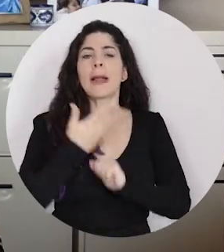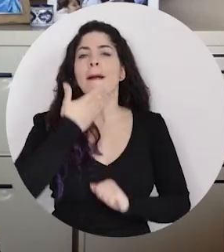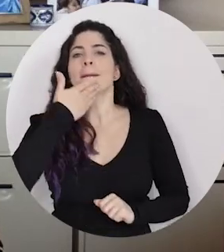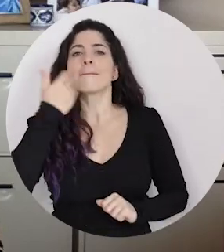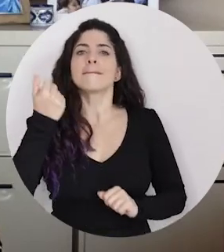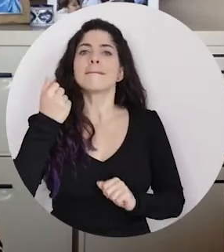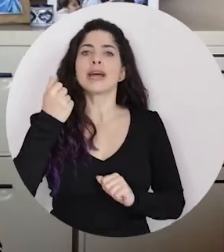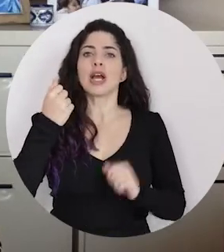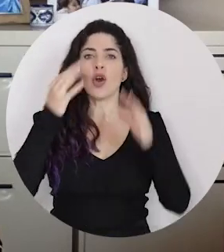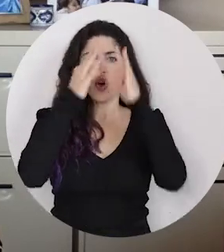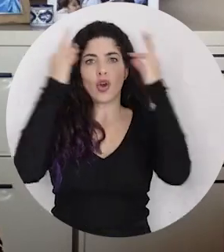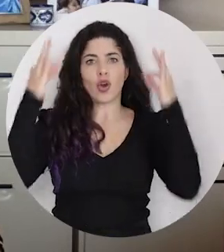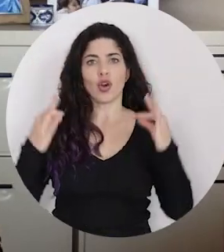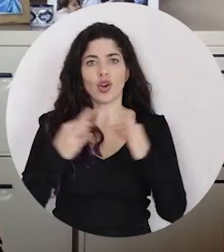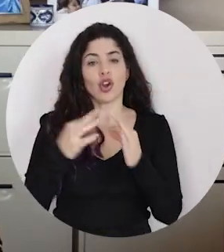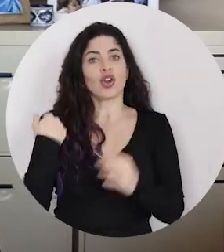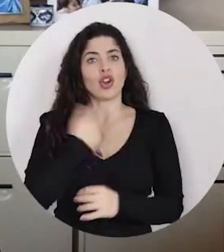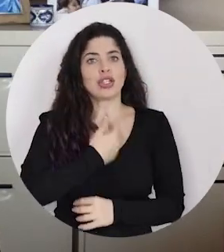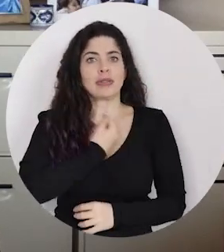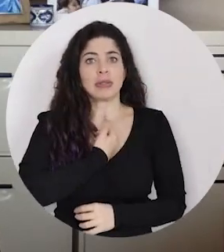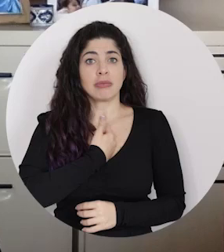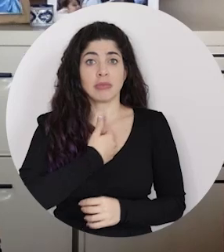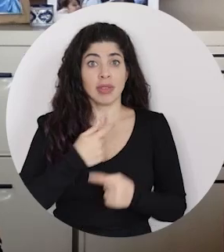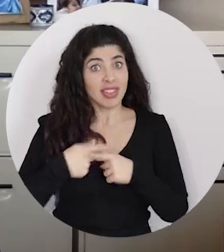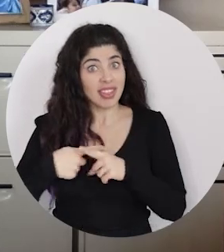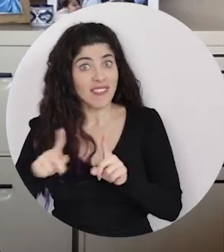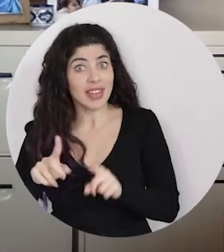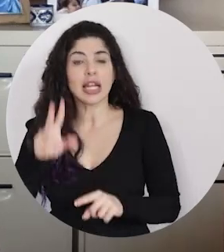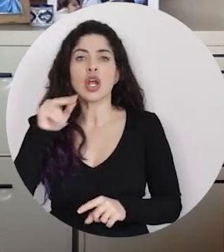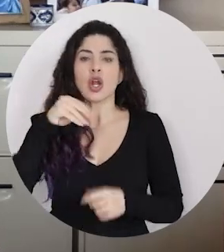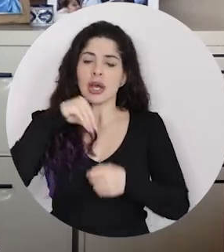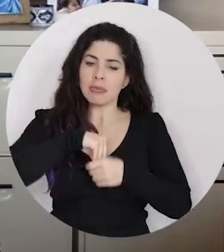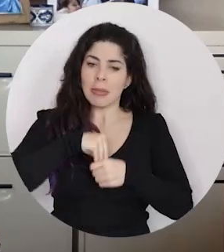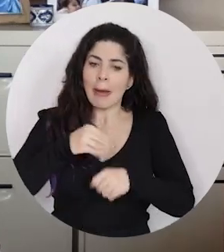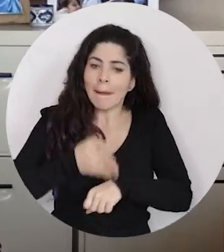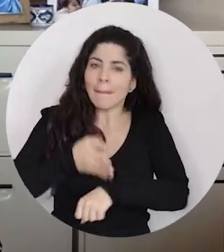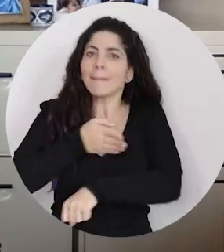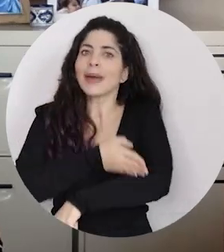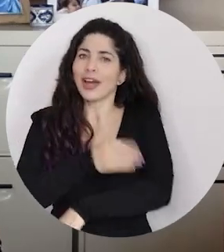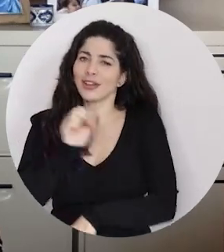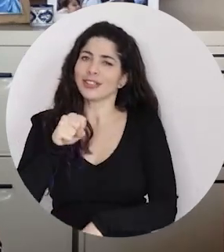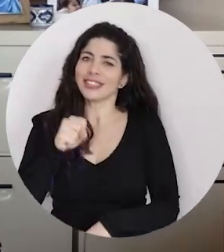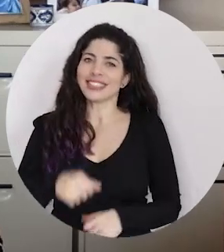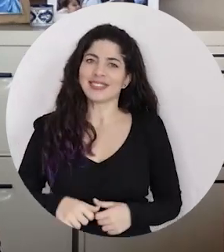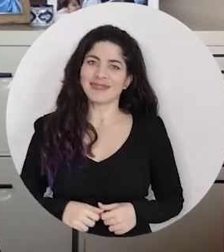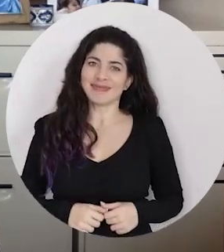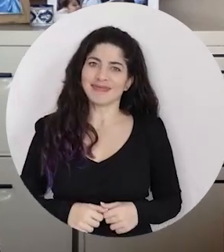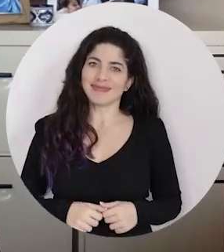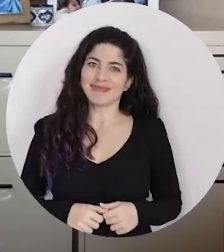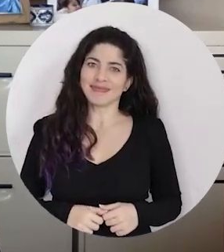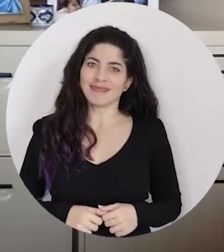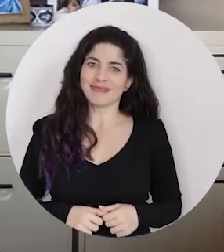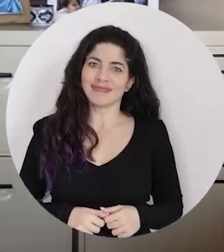una mejor versión de nosotros mismos, no diferentes, pero ciertamente mejores.